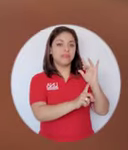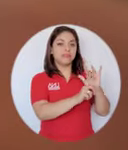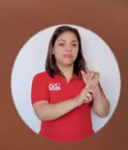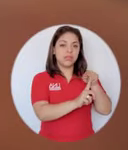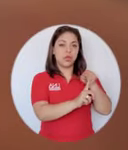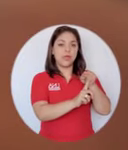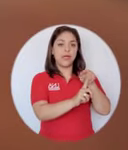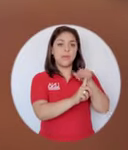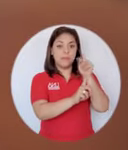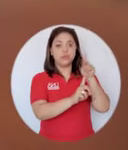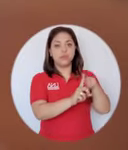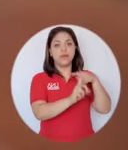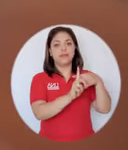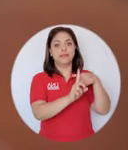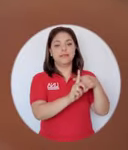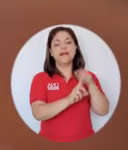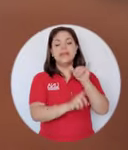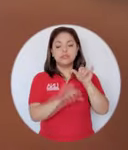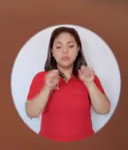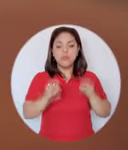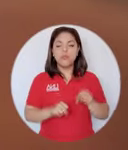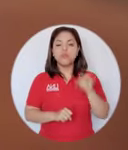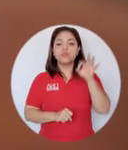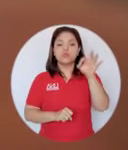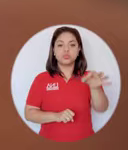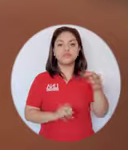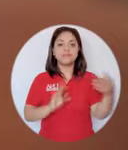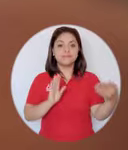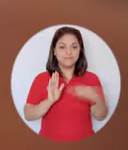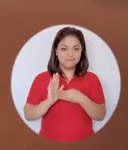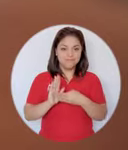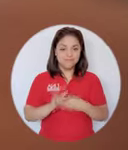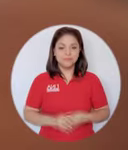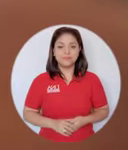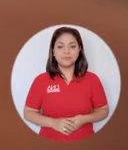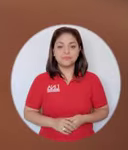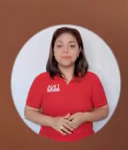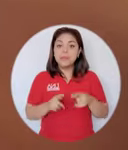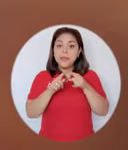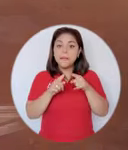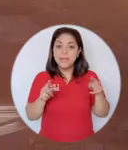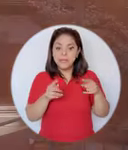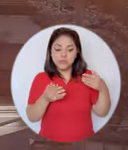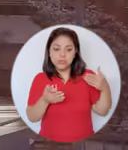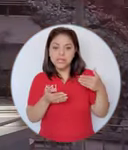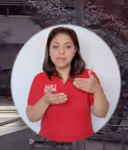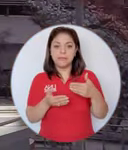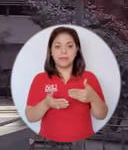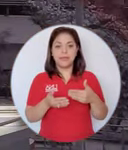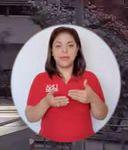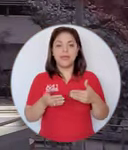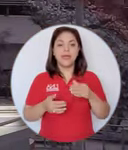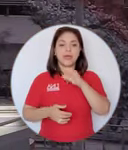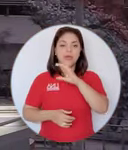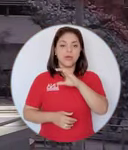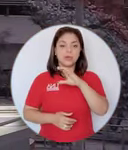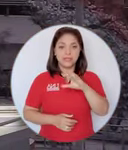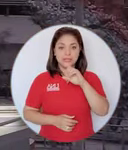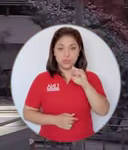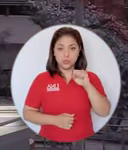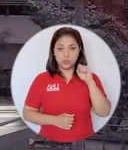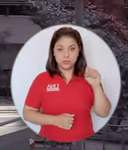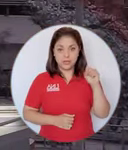ese antecedente por lo que puede venir en el futuro. Sin embargo, recientemente la Caja Costarricense de Seguro Social hizo un llamado de atención en ese